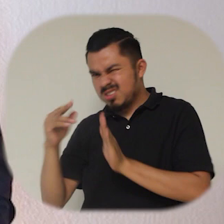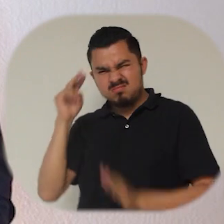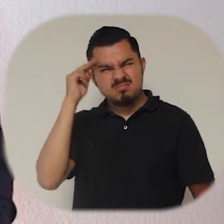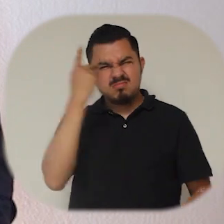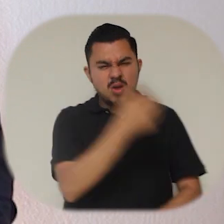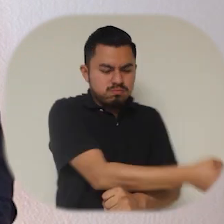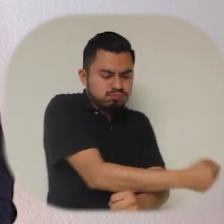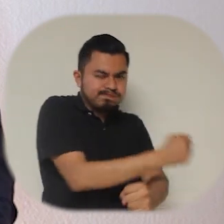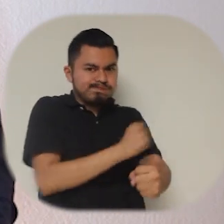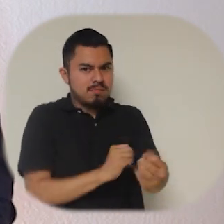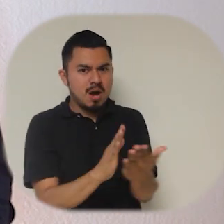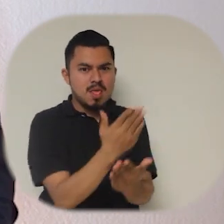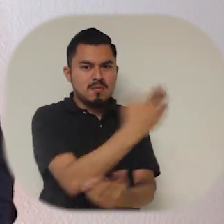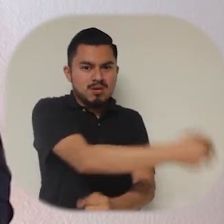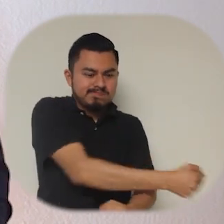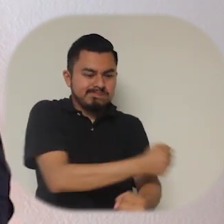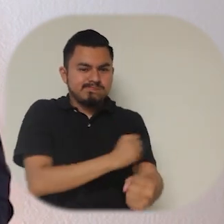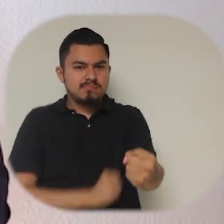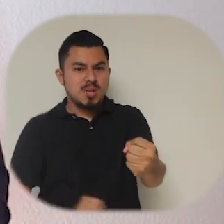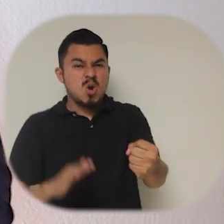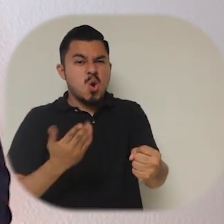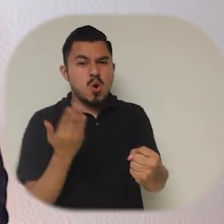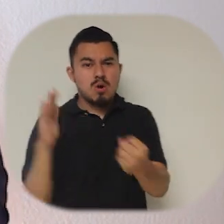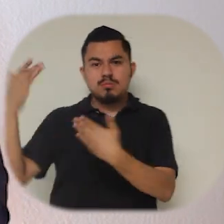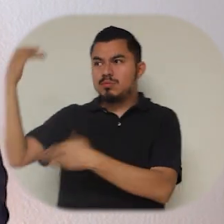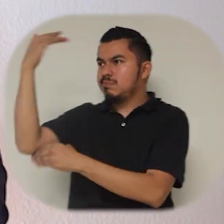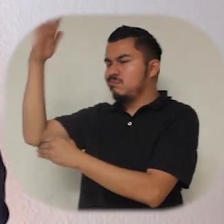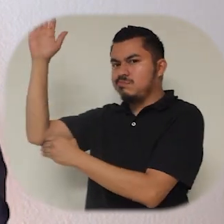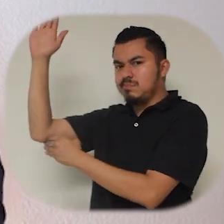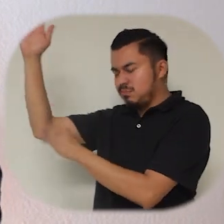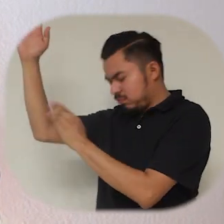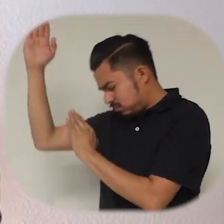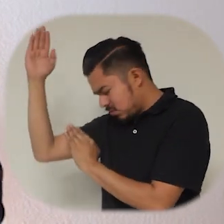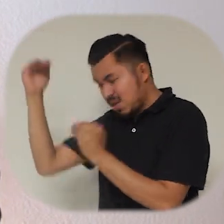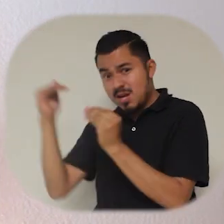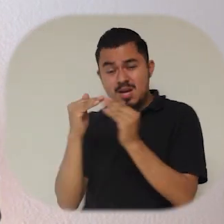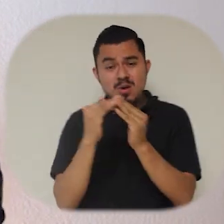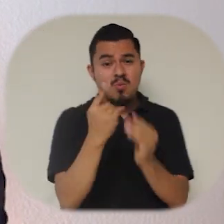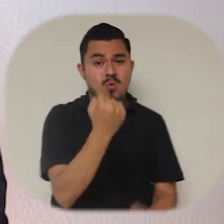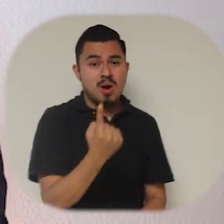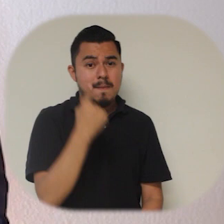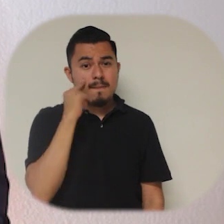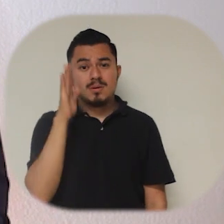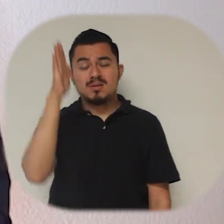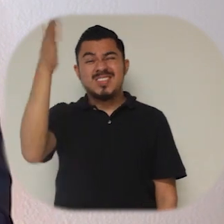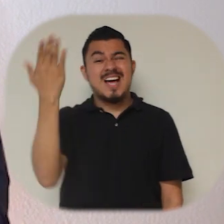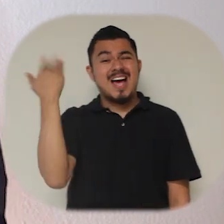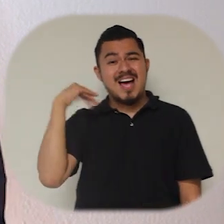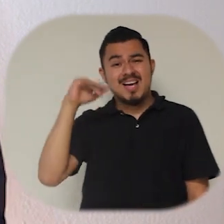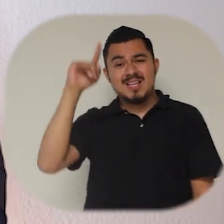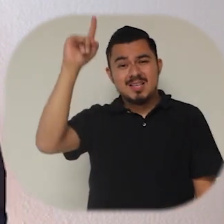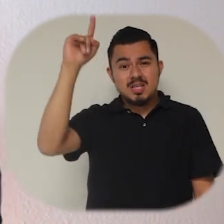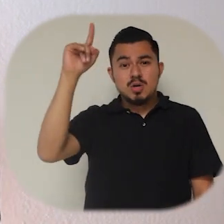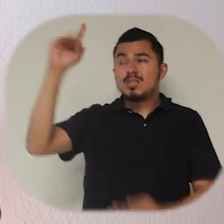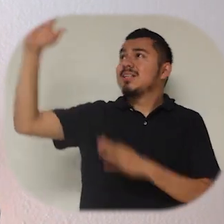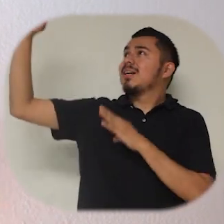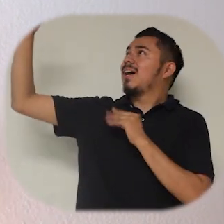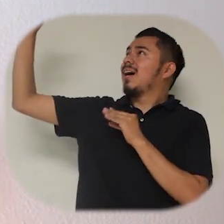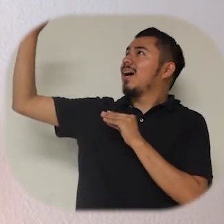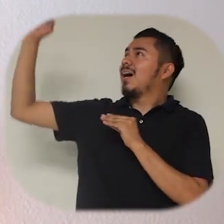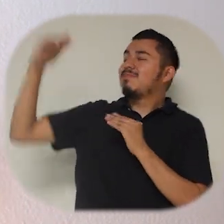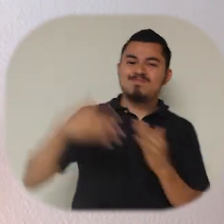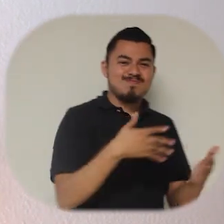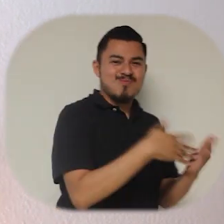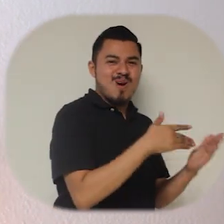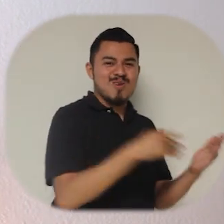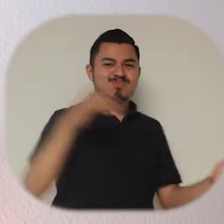y también de expiación. También vemos que los profetas de parte de Dios daban la palabra de Dios hacia el hombre. Así que los